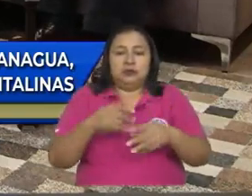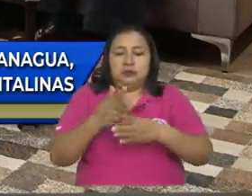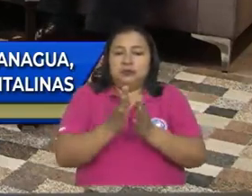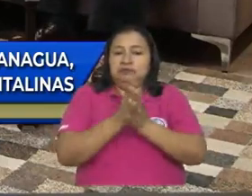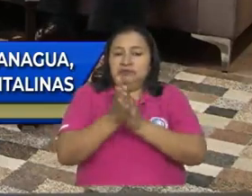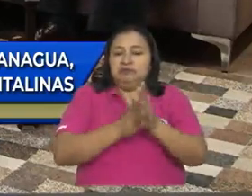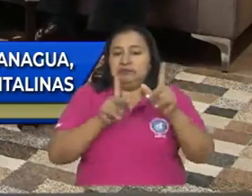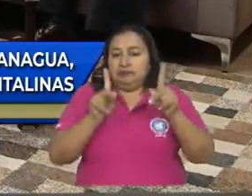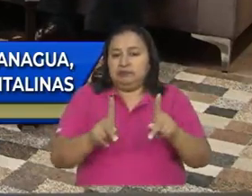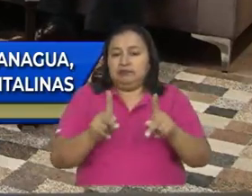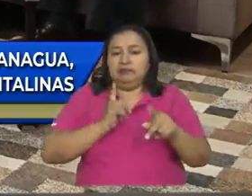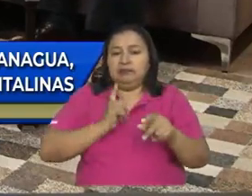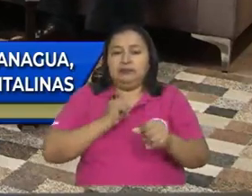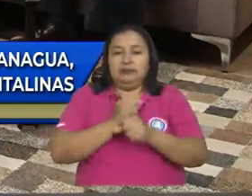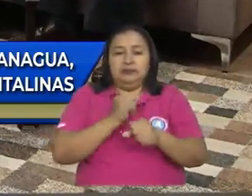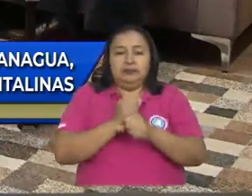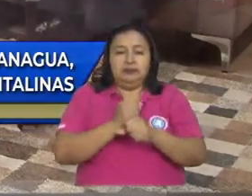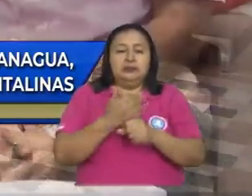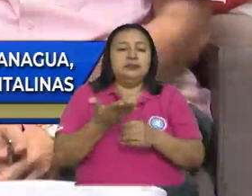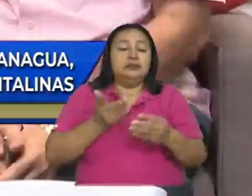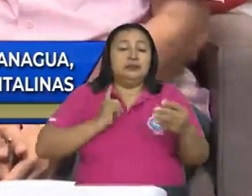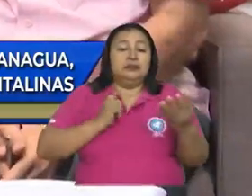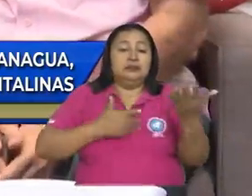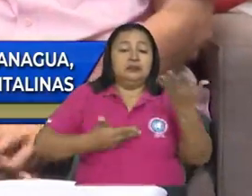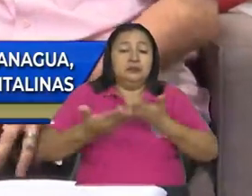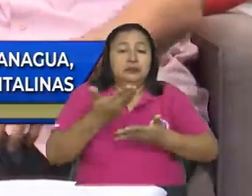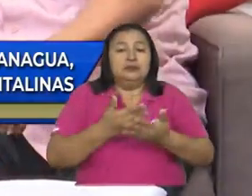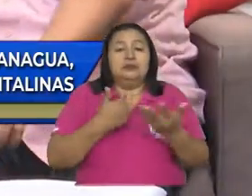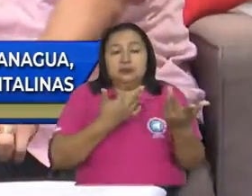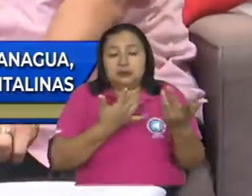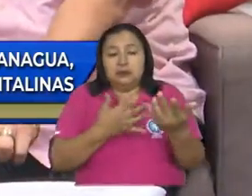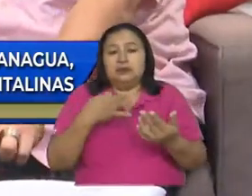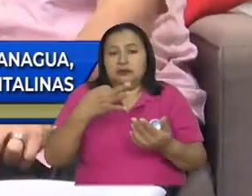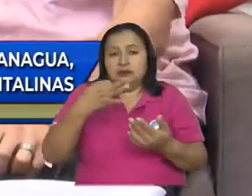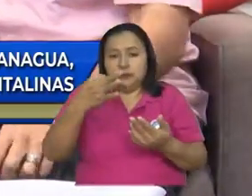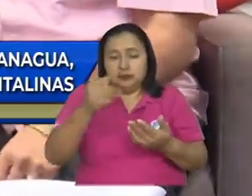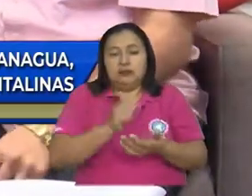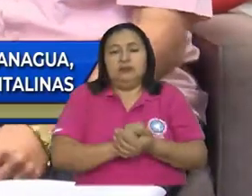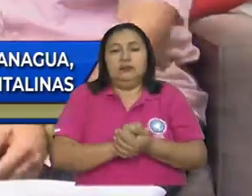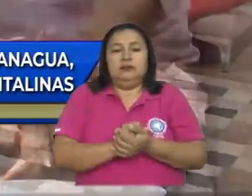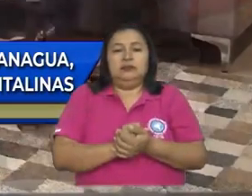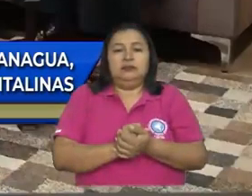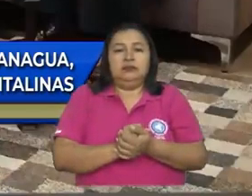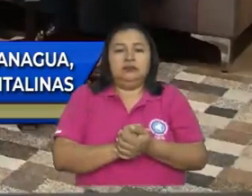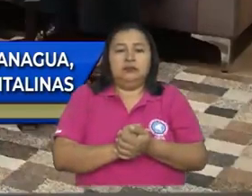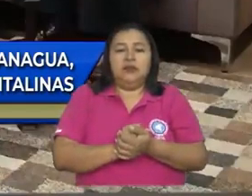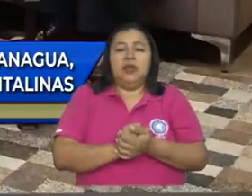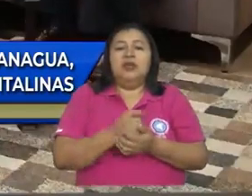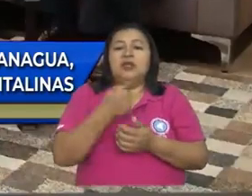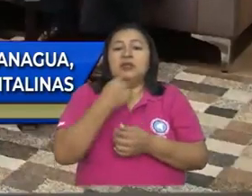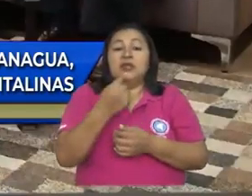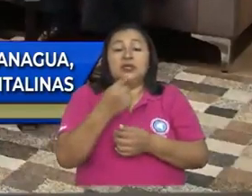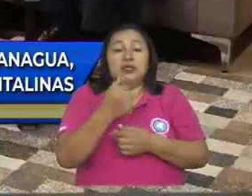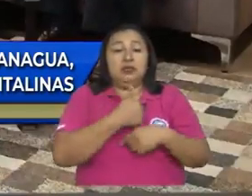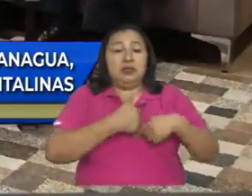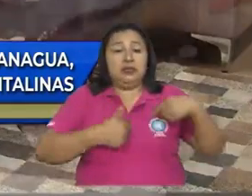satisfecha, tiene confianza y esperanza en futuros proyectos. Dice tu presidente de